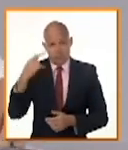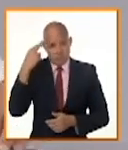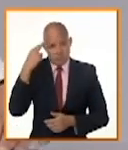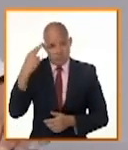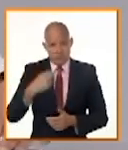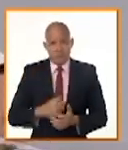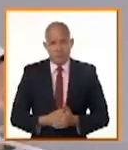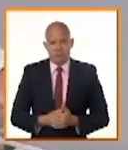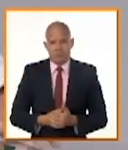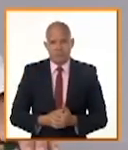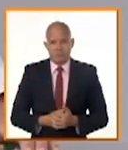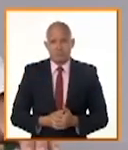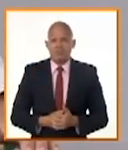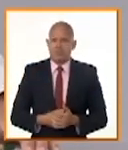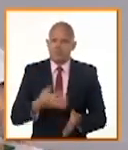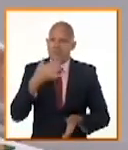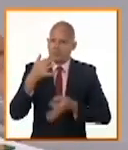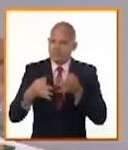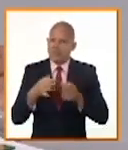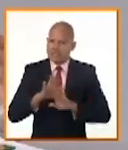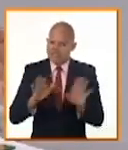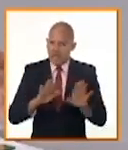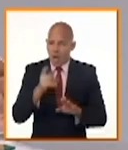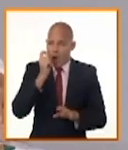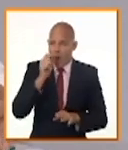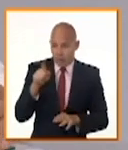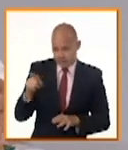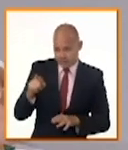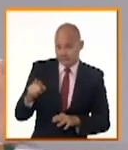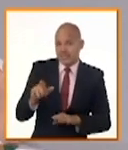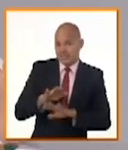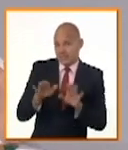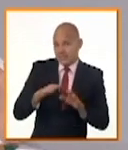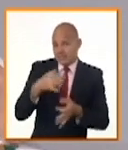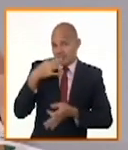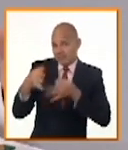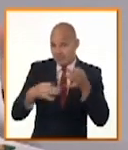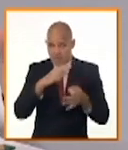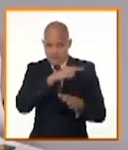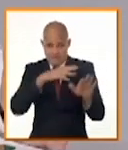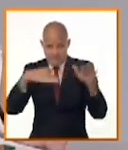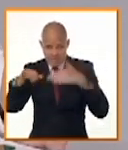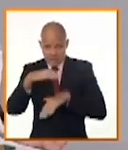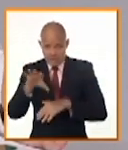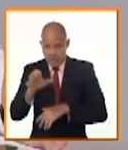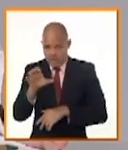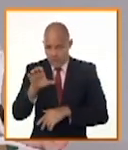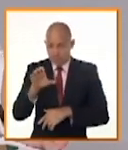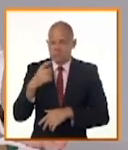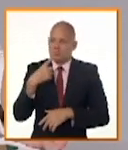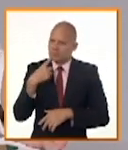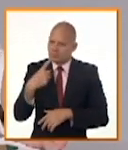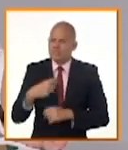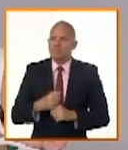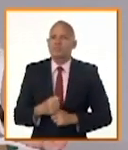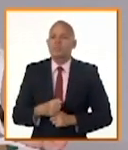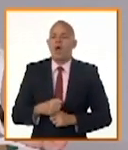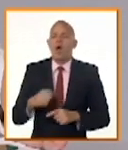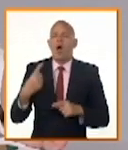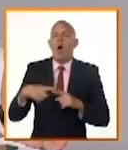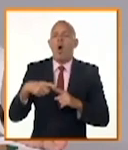para las empresas estatales un poco lo que decía el ministro presidente que está Norma lo que va es a igualar los actores económicos ya existía Esta